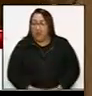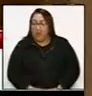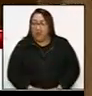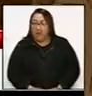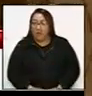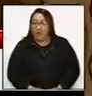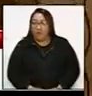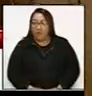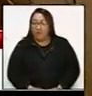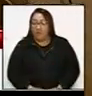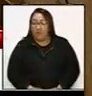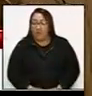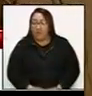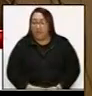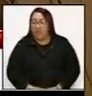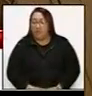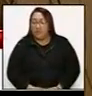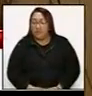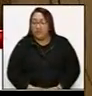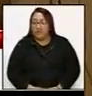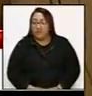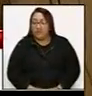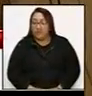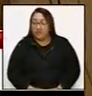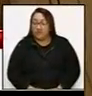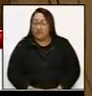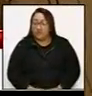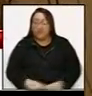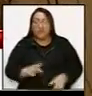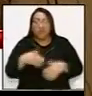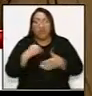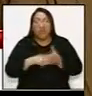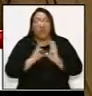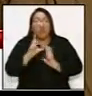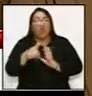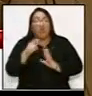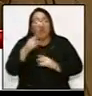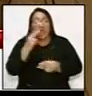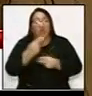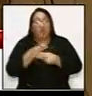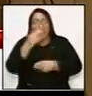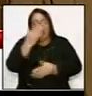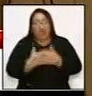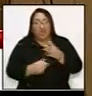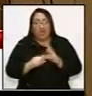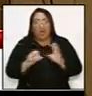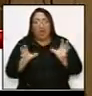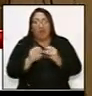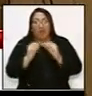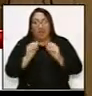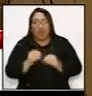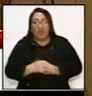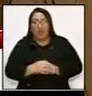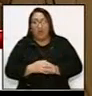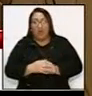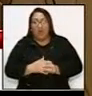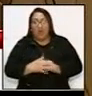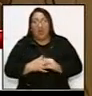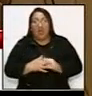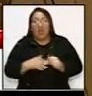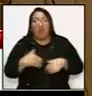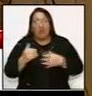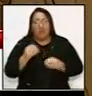procedemos a estos interrogatorios, ¿no? Yo les voy a pasar la relación de las personas con sus nombres completos en lo que